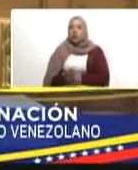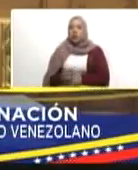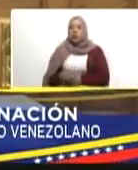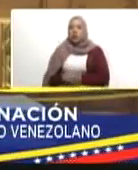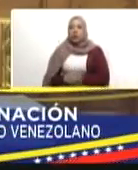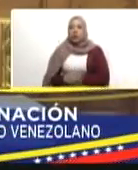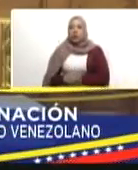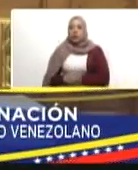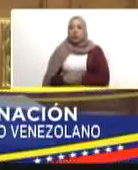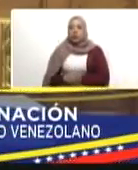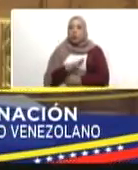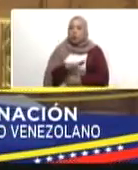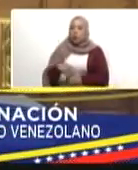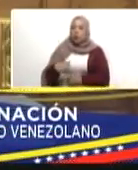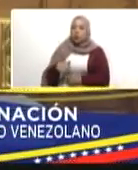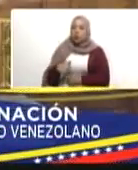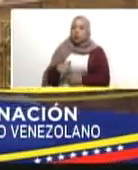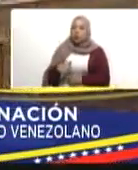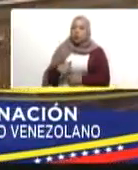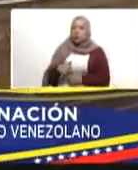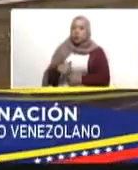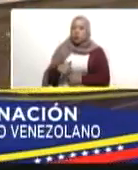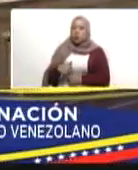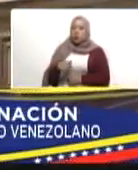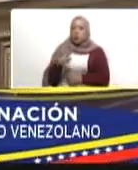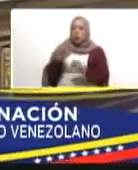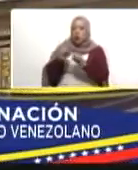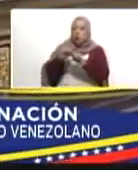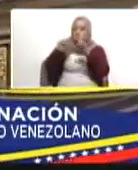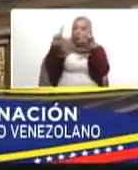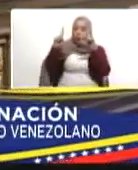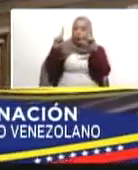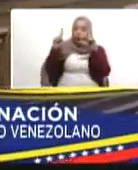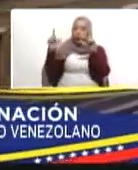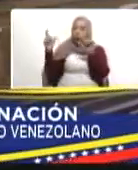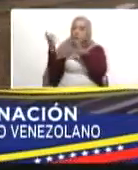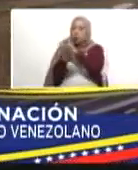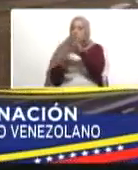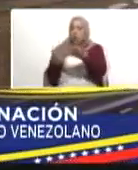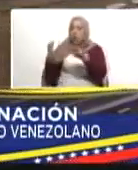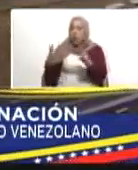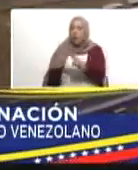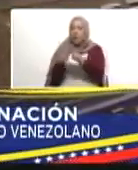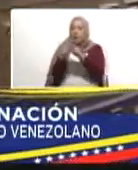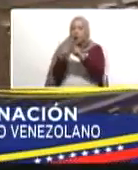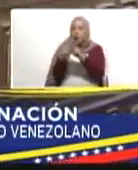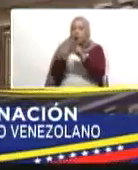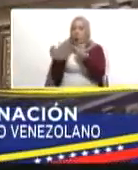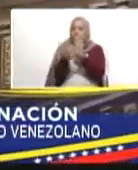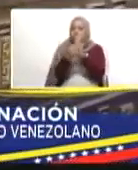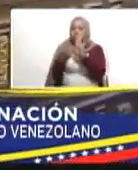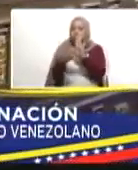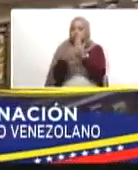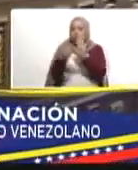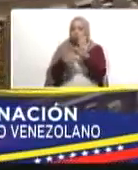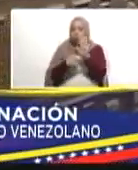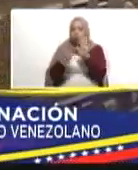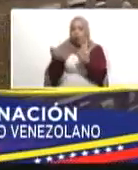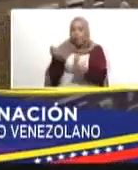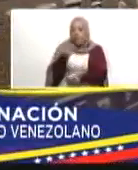detallito nosotros descubrimos y desmantel el primer intento de atacarme para matarme en